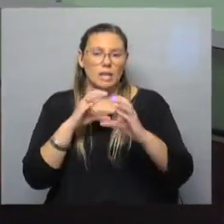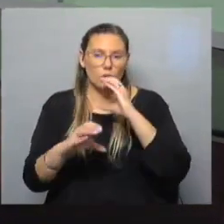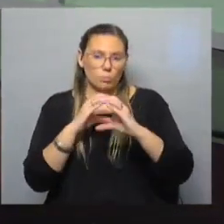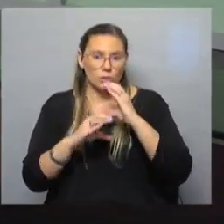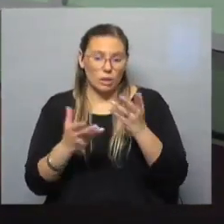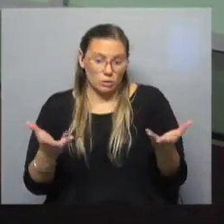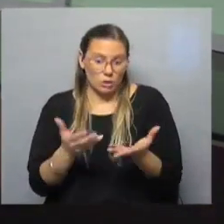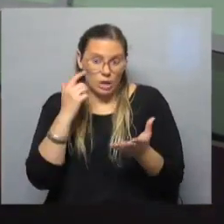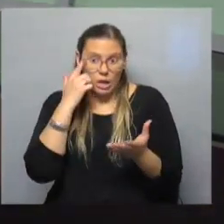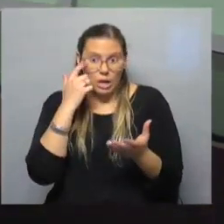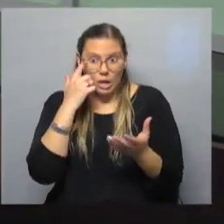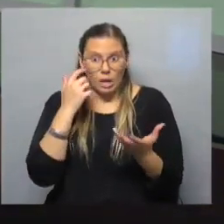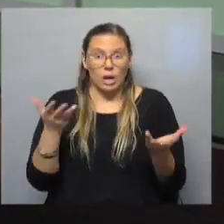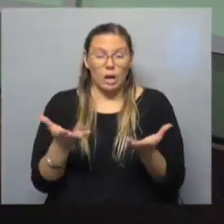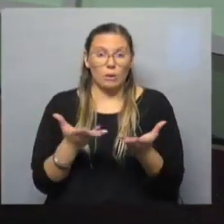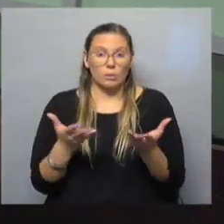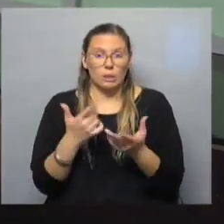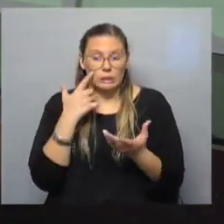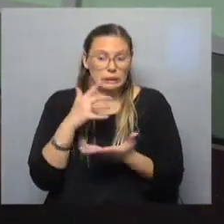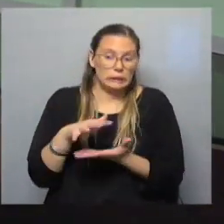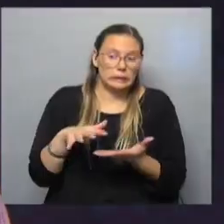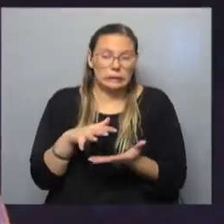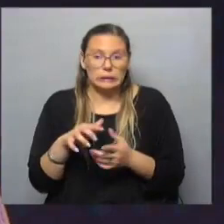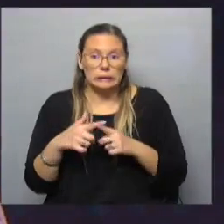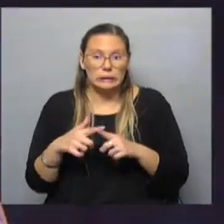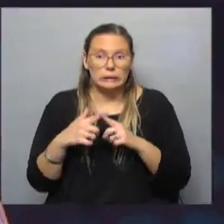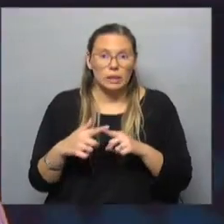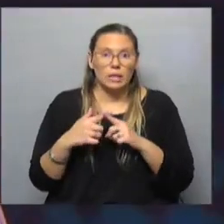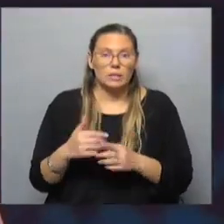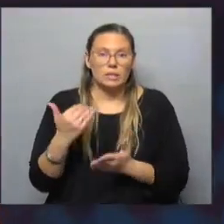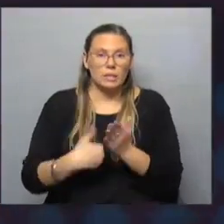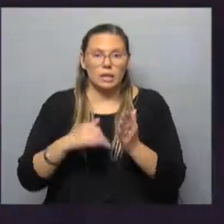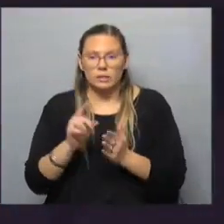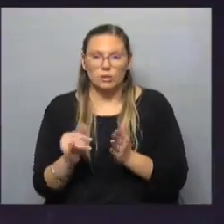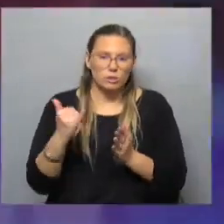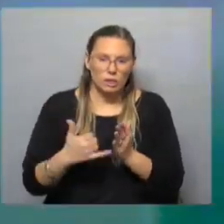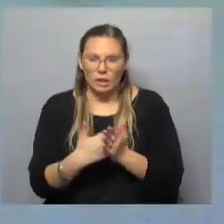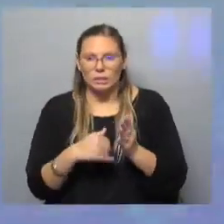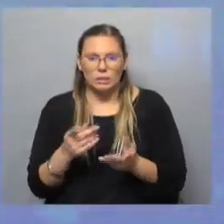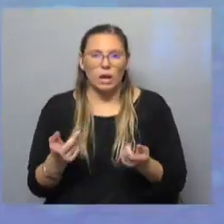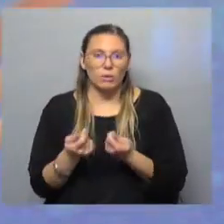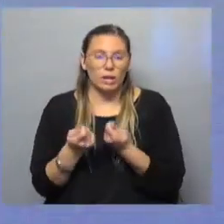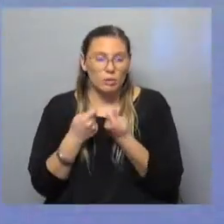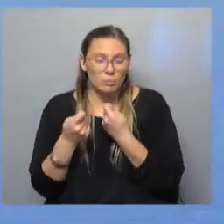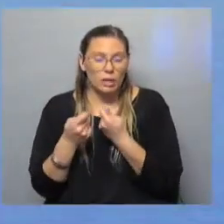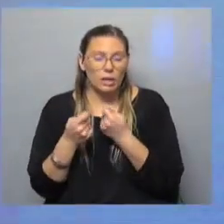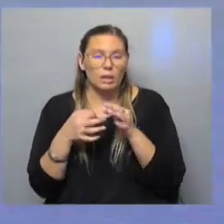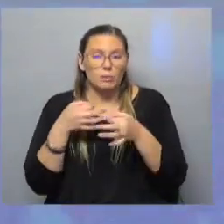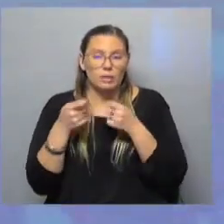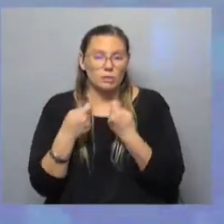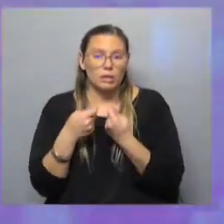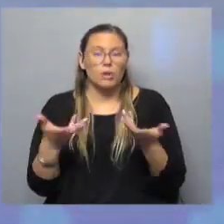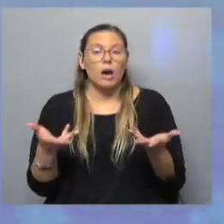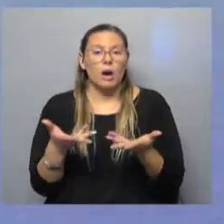ahora en polémica, ¿no? Porque se deroga o no se deroga en esta rendición de cuentas. Bueno, y nada más,